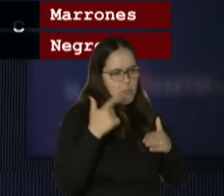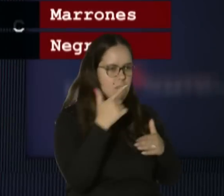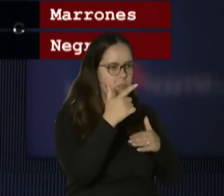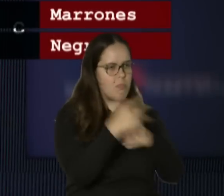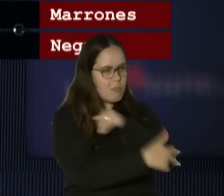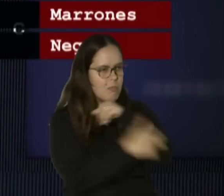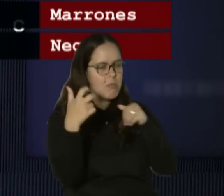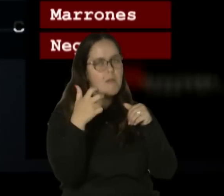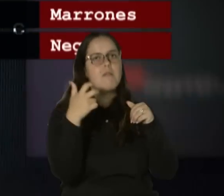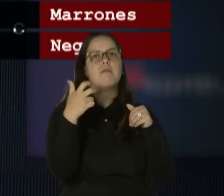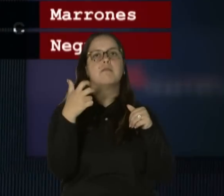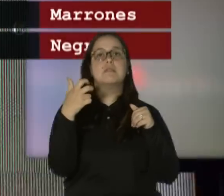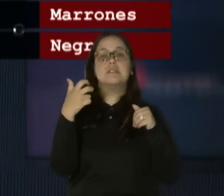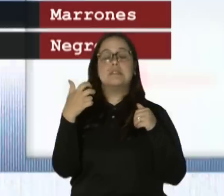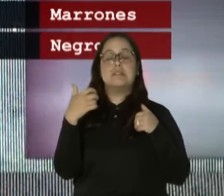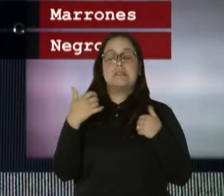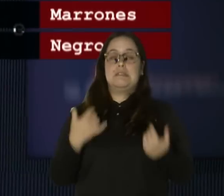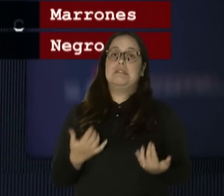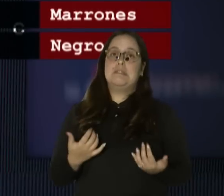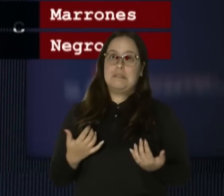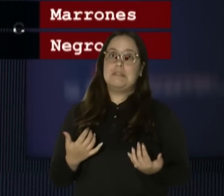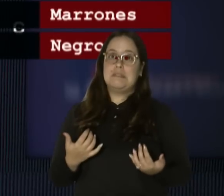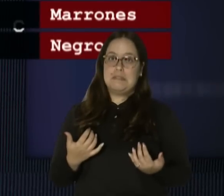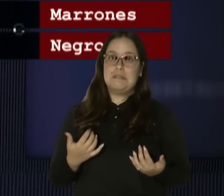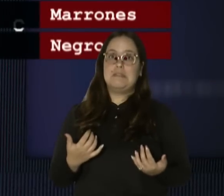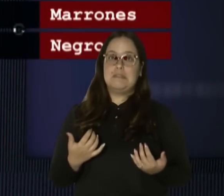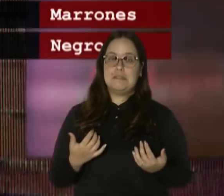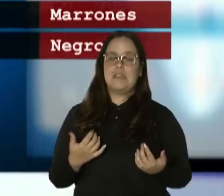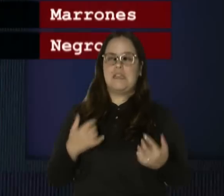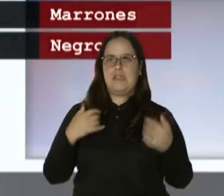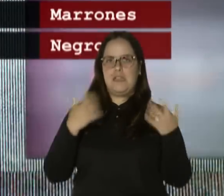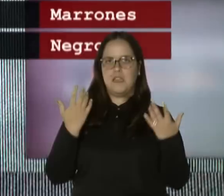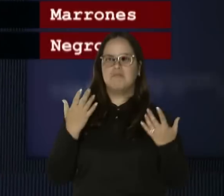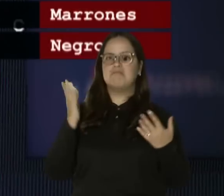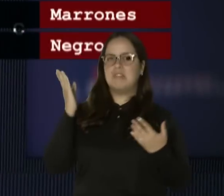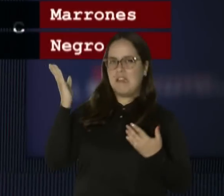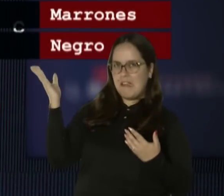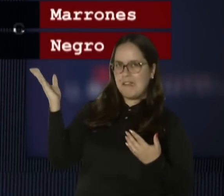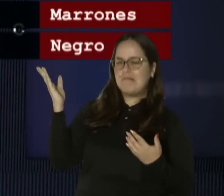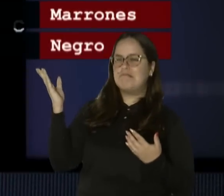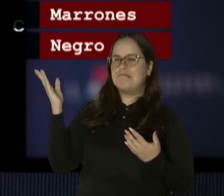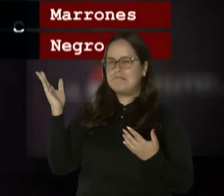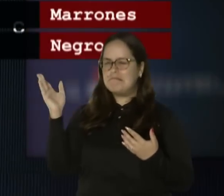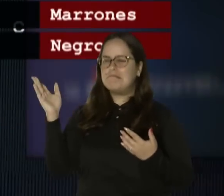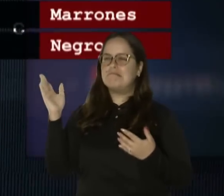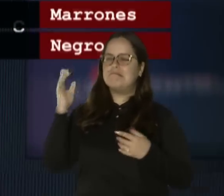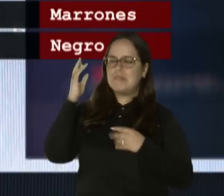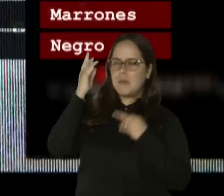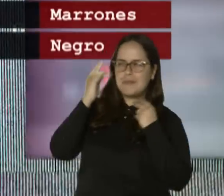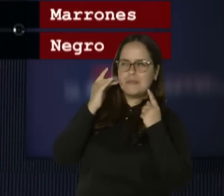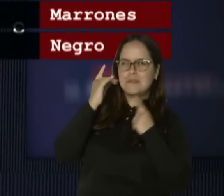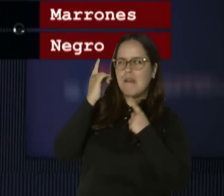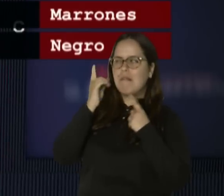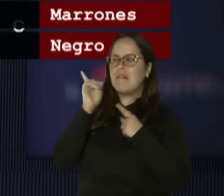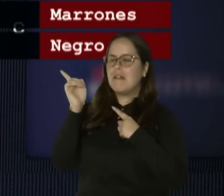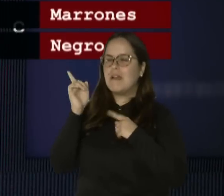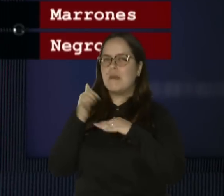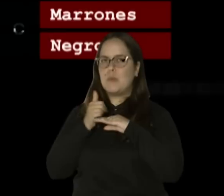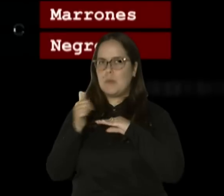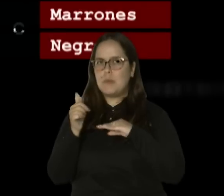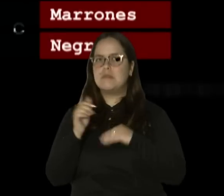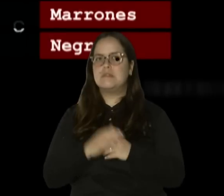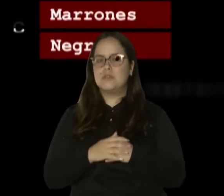Y nos resulta una figura de interés esta persona. Y tenemos la necesidad